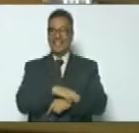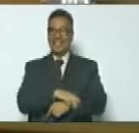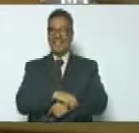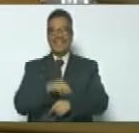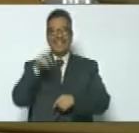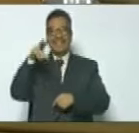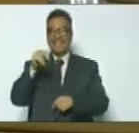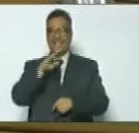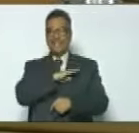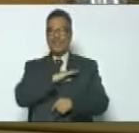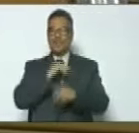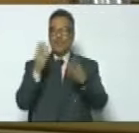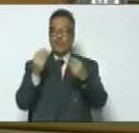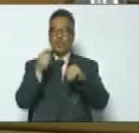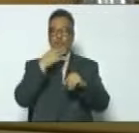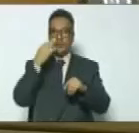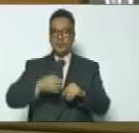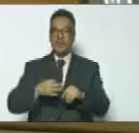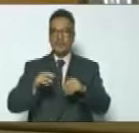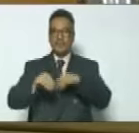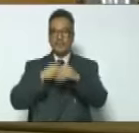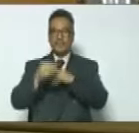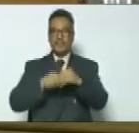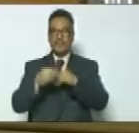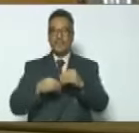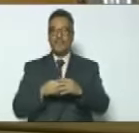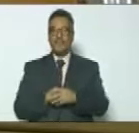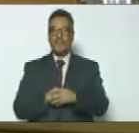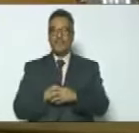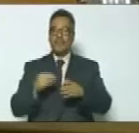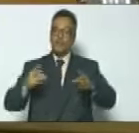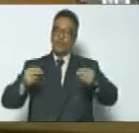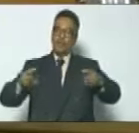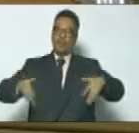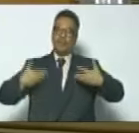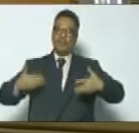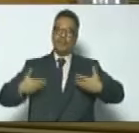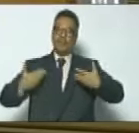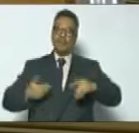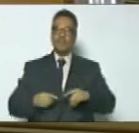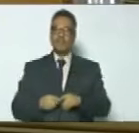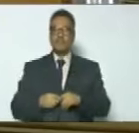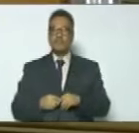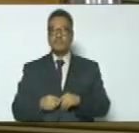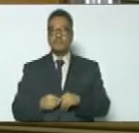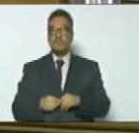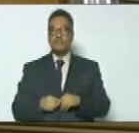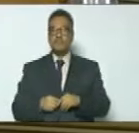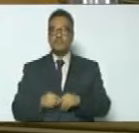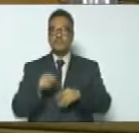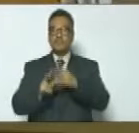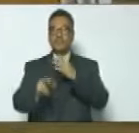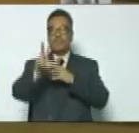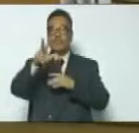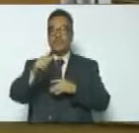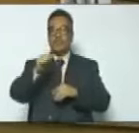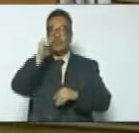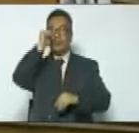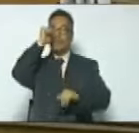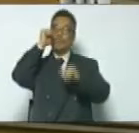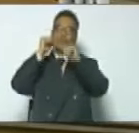no fui yo, pero muchos lo hicieron, de la alegría, no se tomaron hasta 3 cervezas de un solo